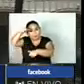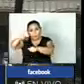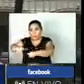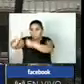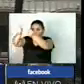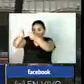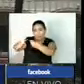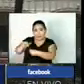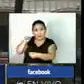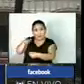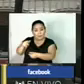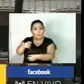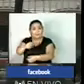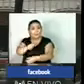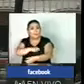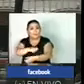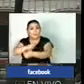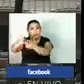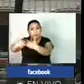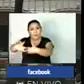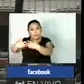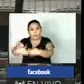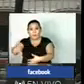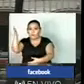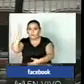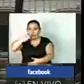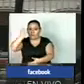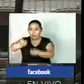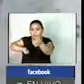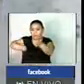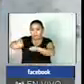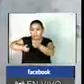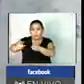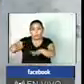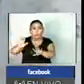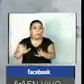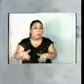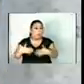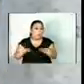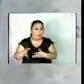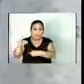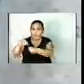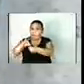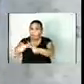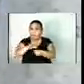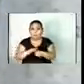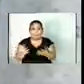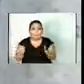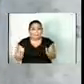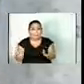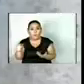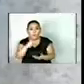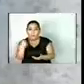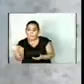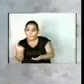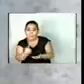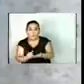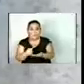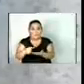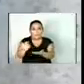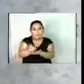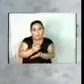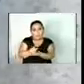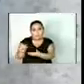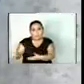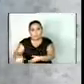empresa que se encargaría de la recolección de los desechos sólidos pues no se obtuvo la mayoría debido a que los concejales votaron en contra